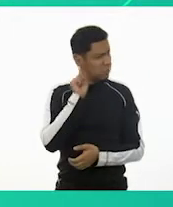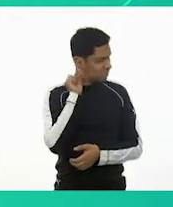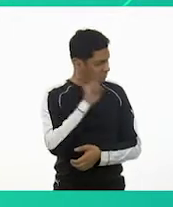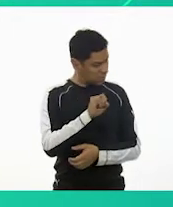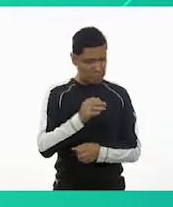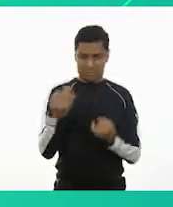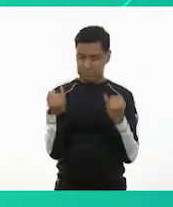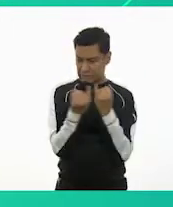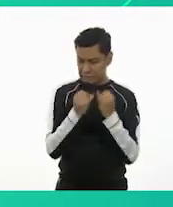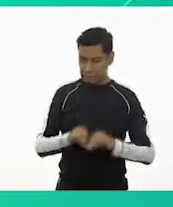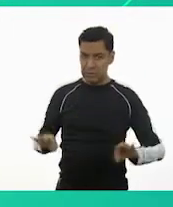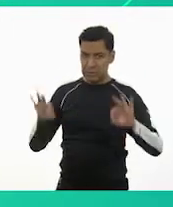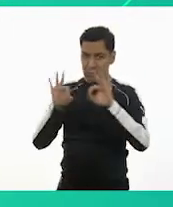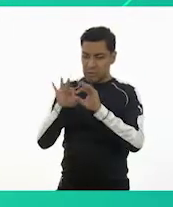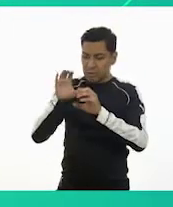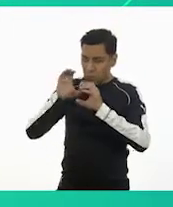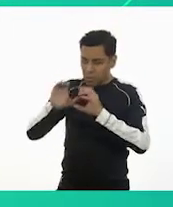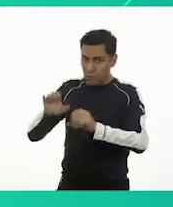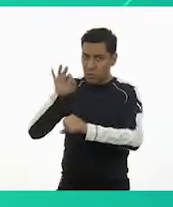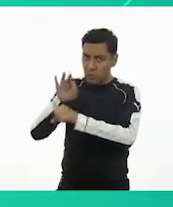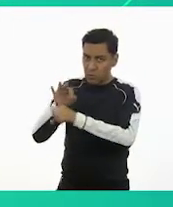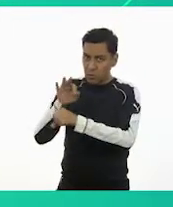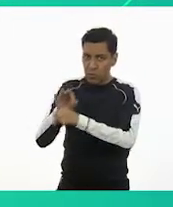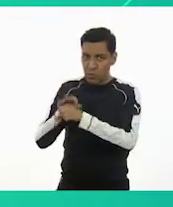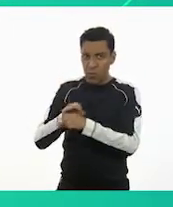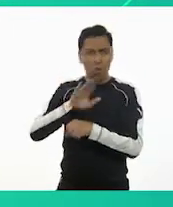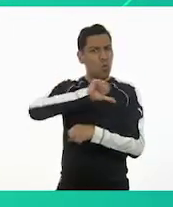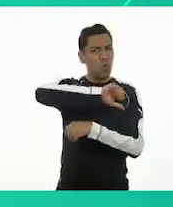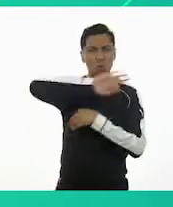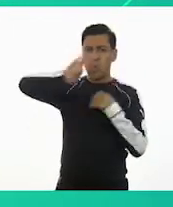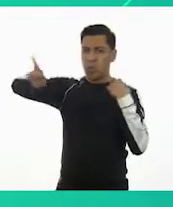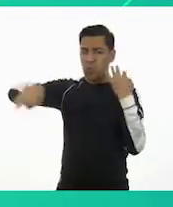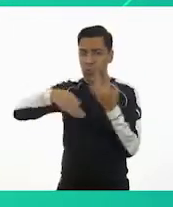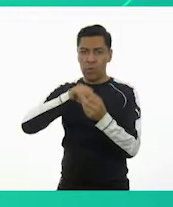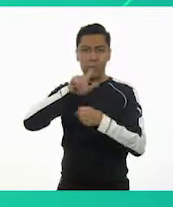las especies cumplen una función ecológica en nuestros